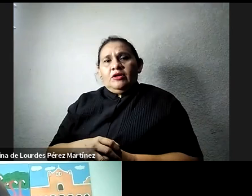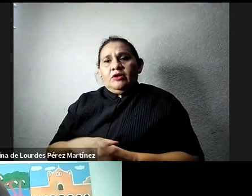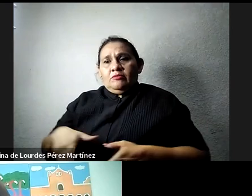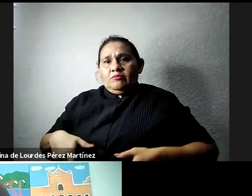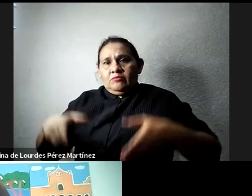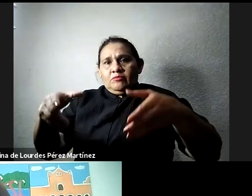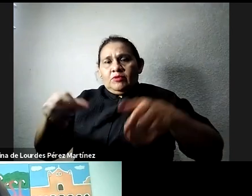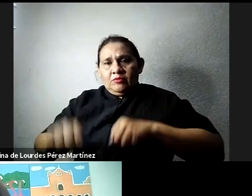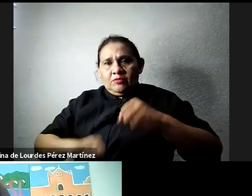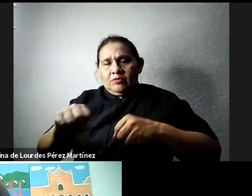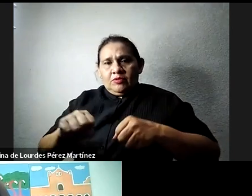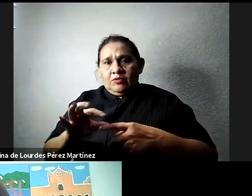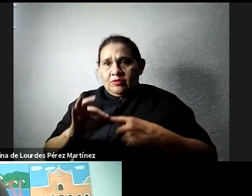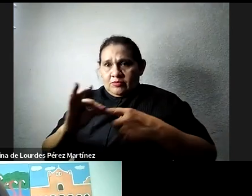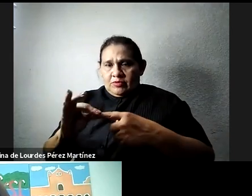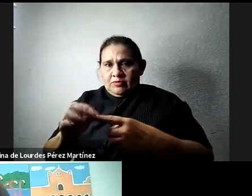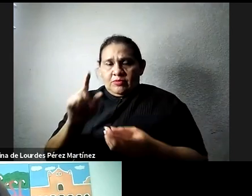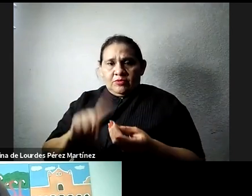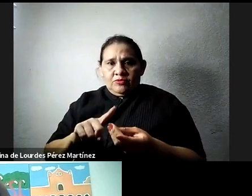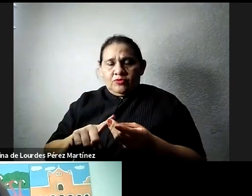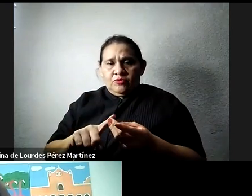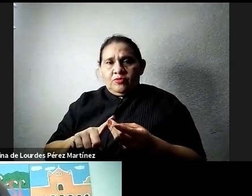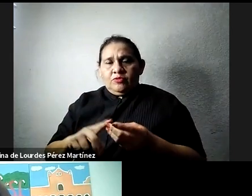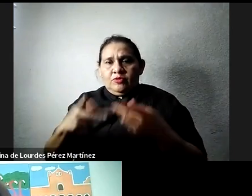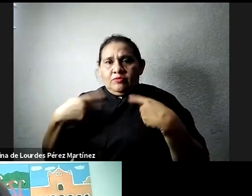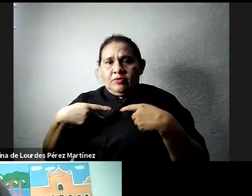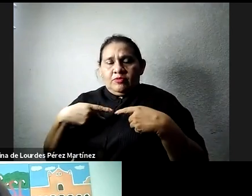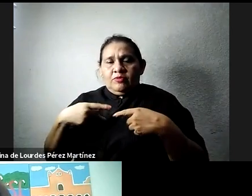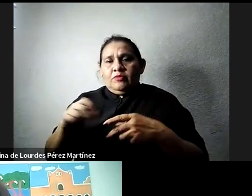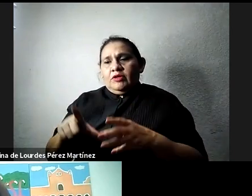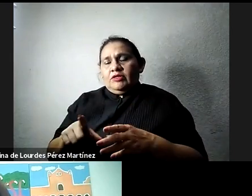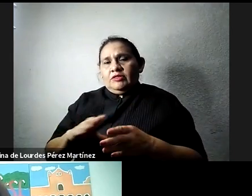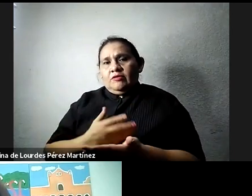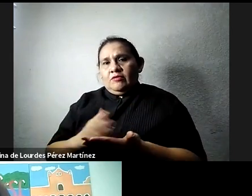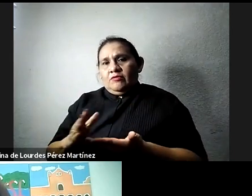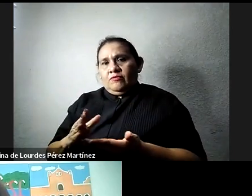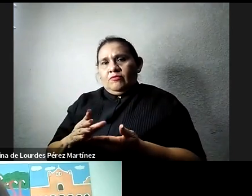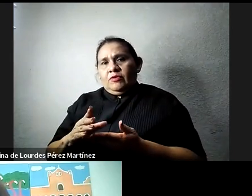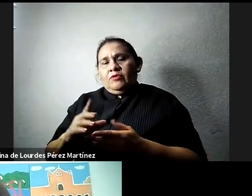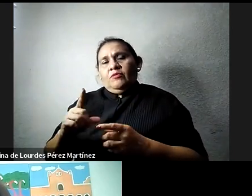en su presentación, donde el ciclista aparece fuera de la ciclovía, es una imagen